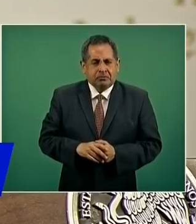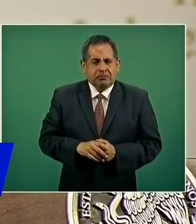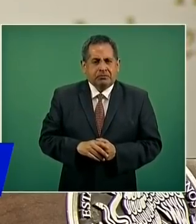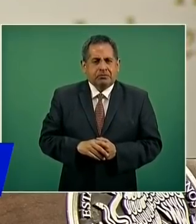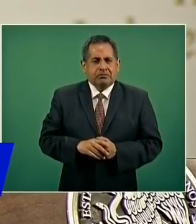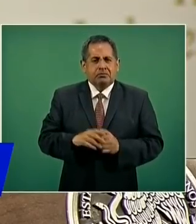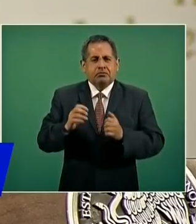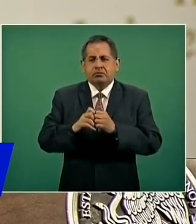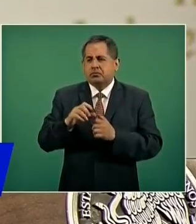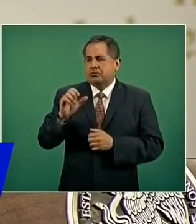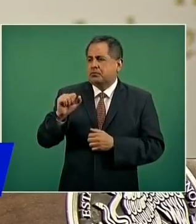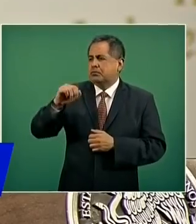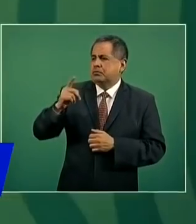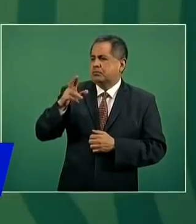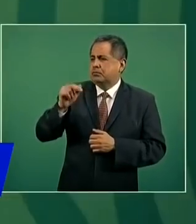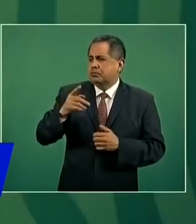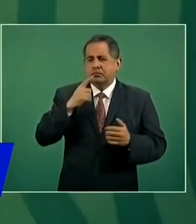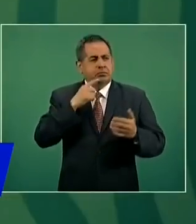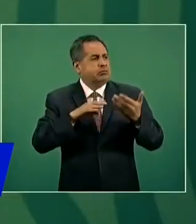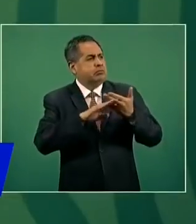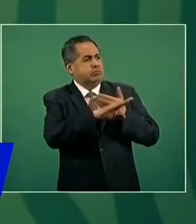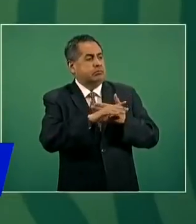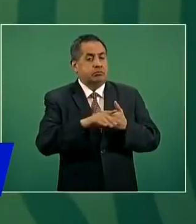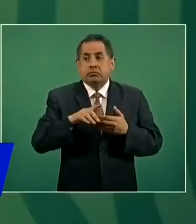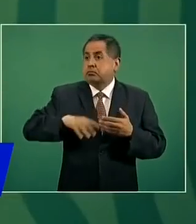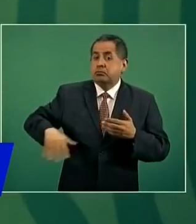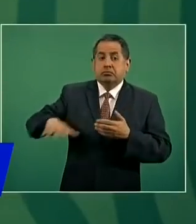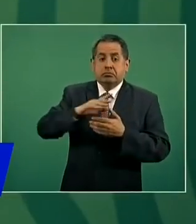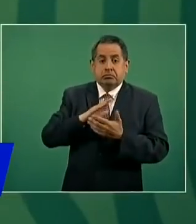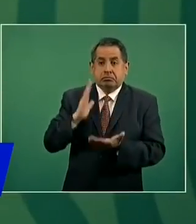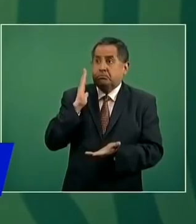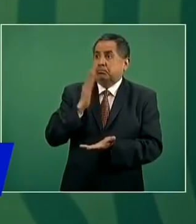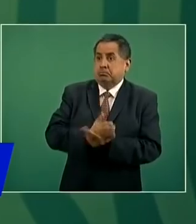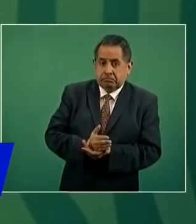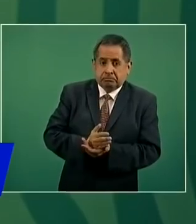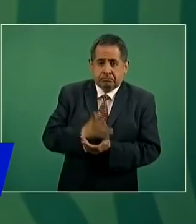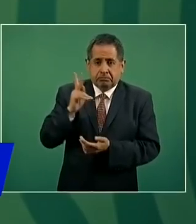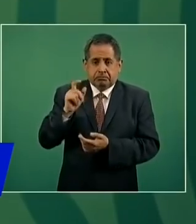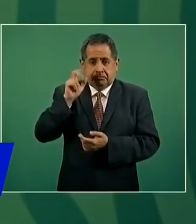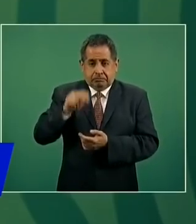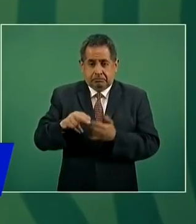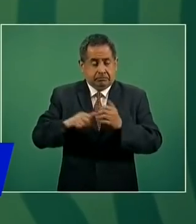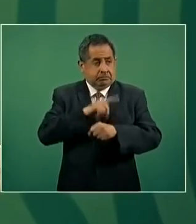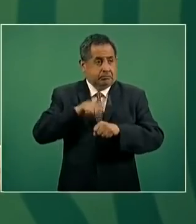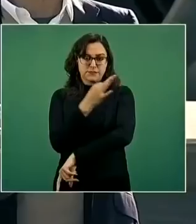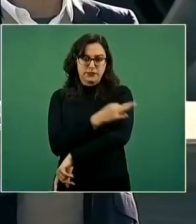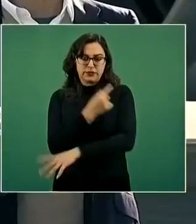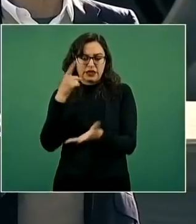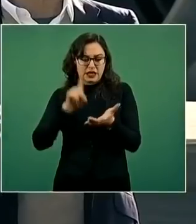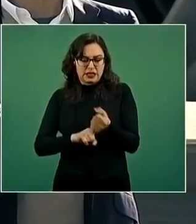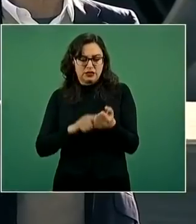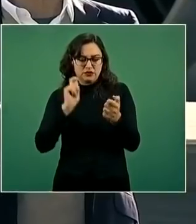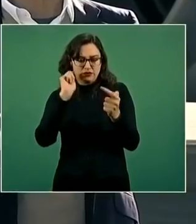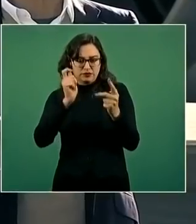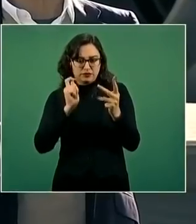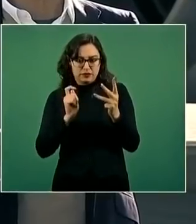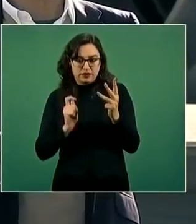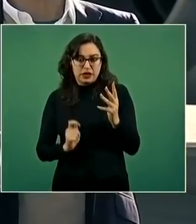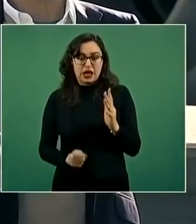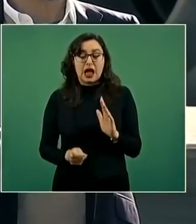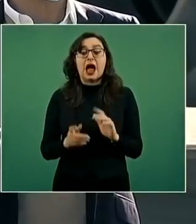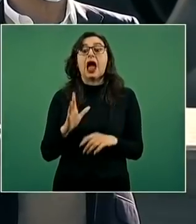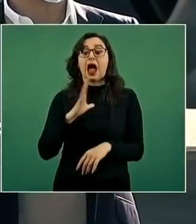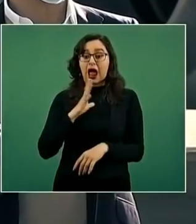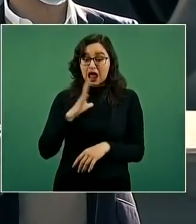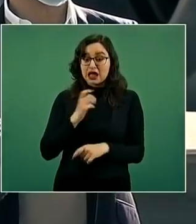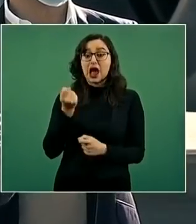con un amparo se detenga todo el Plan Nacional de Vacunación. Respecto a la reserva